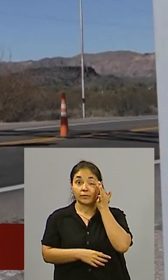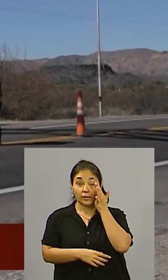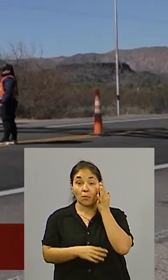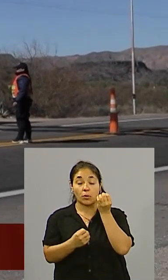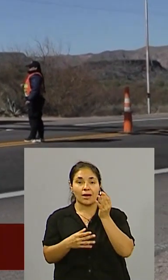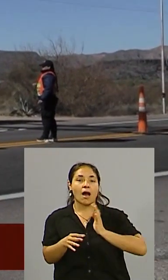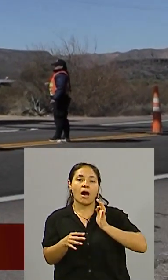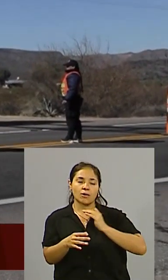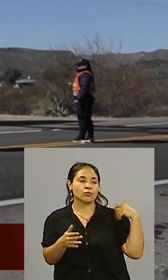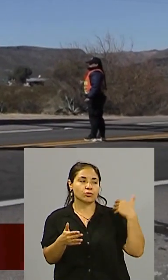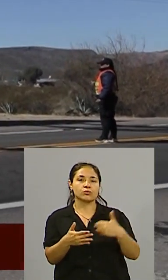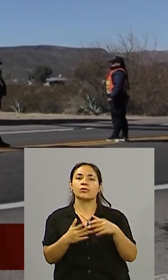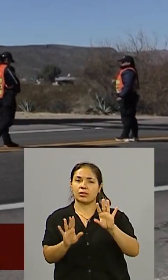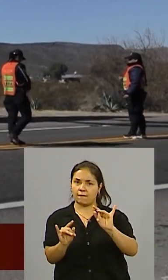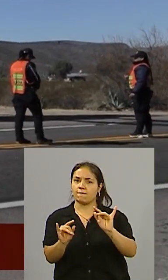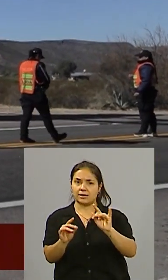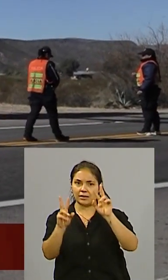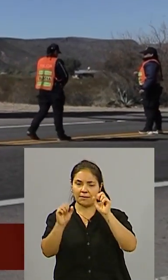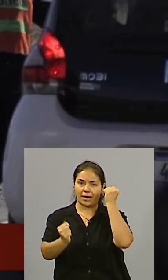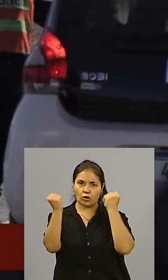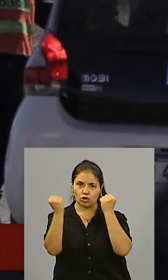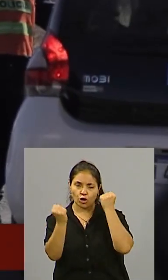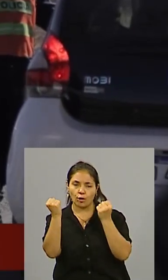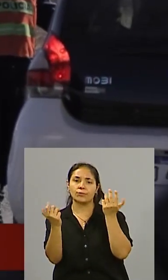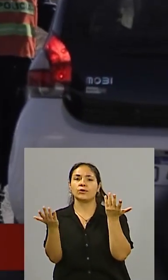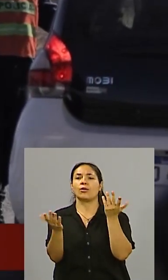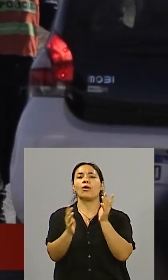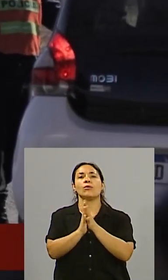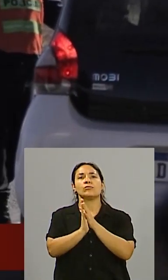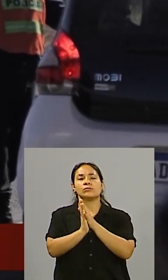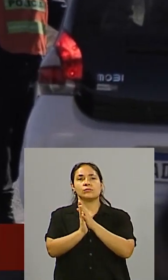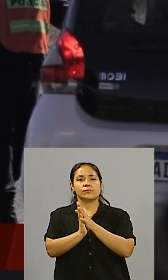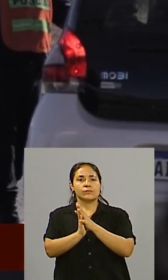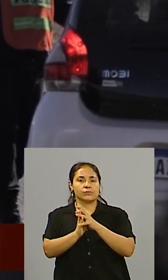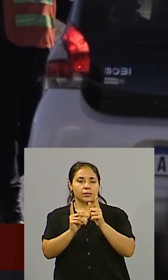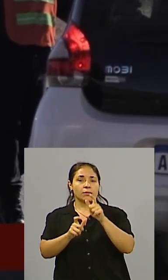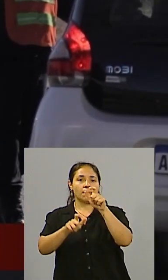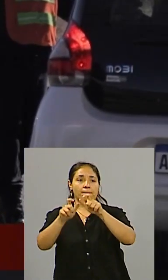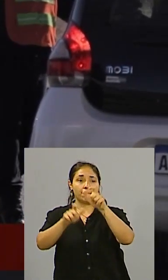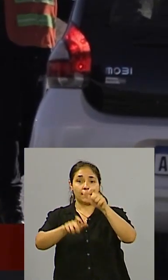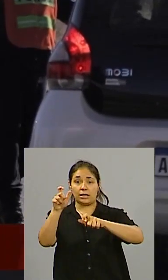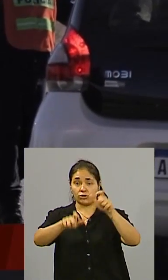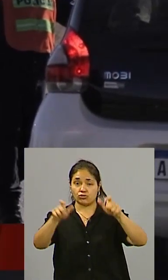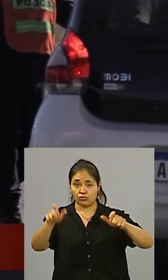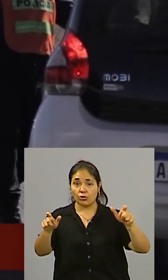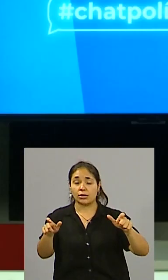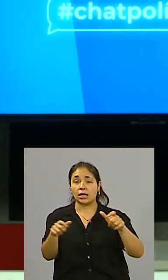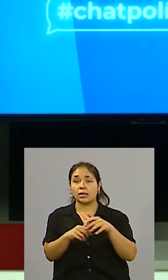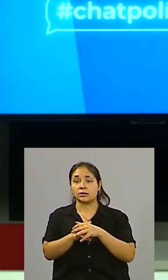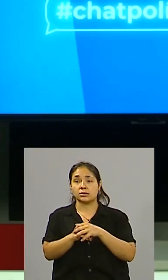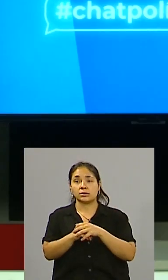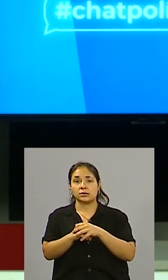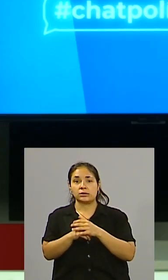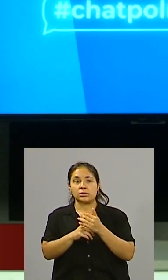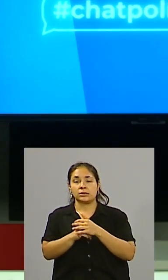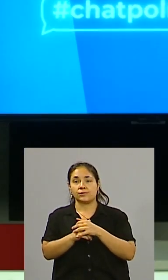muy difíciles a nivel económico, con ciudadanos que la verdad han estado en el